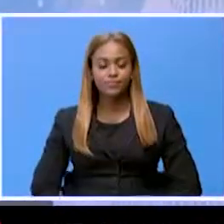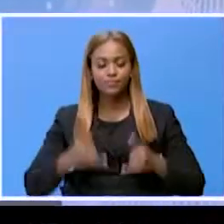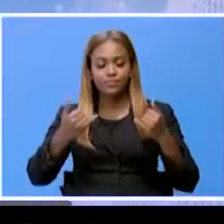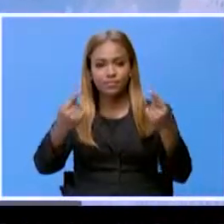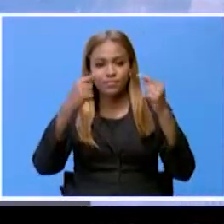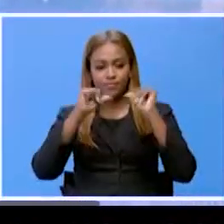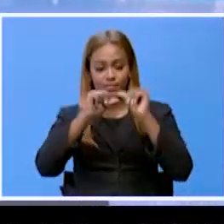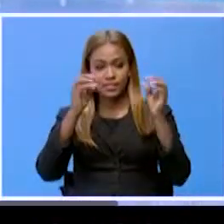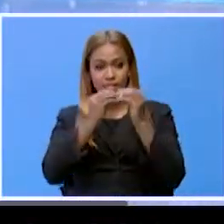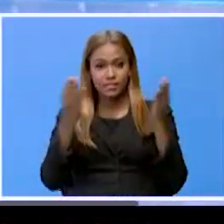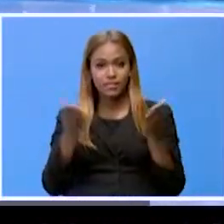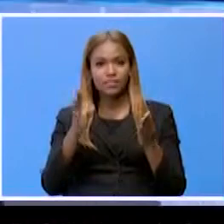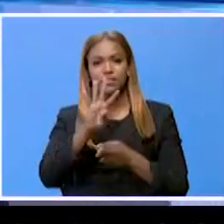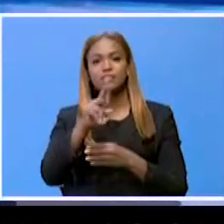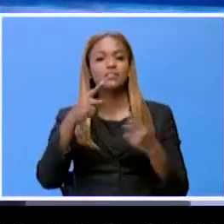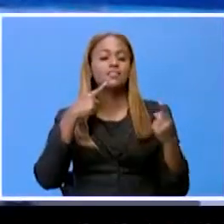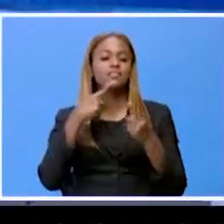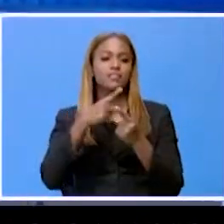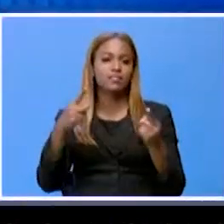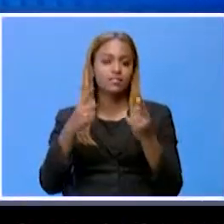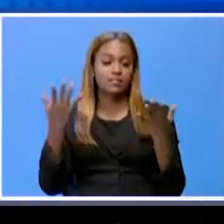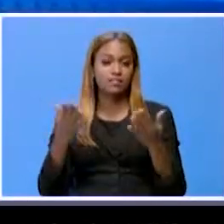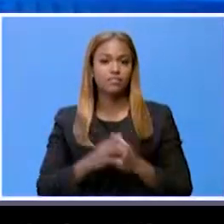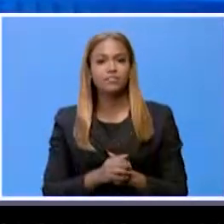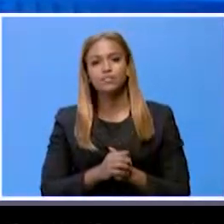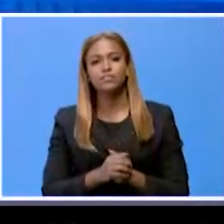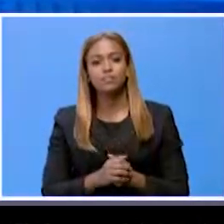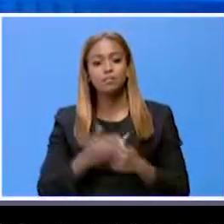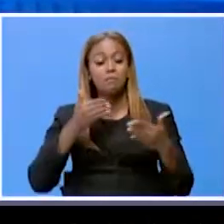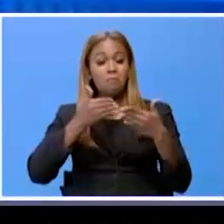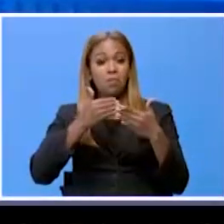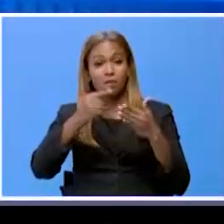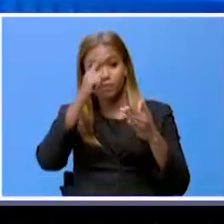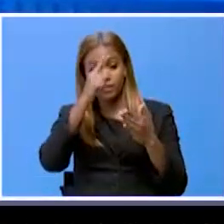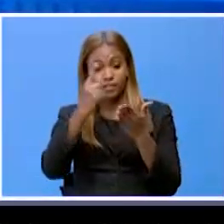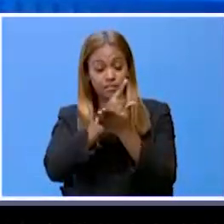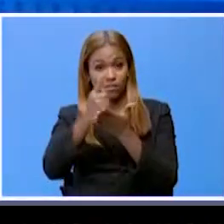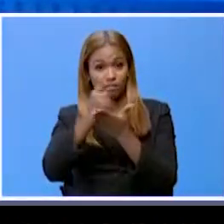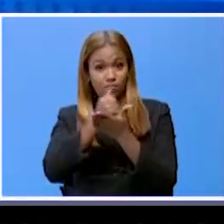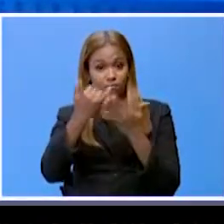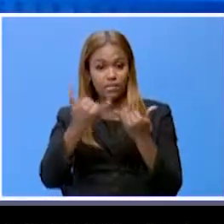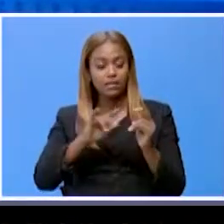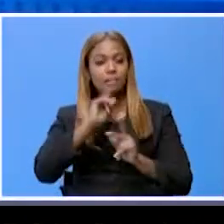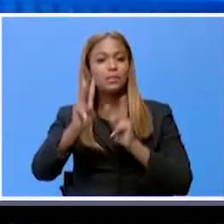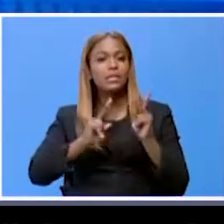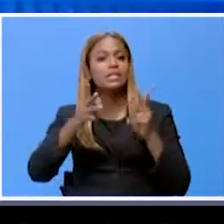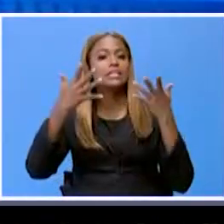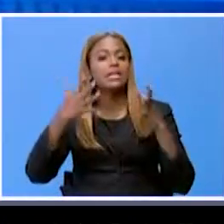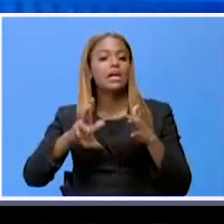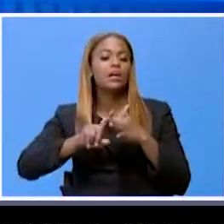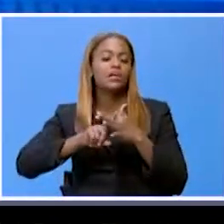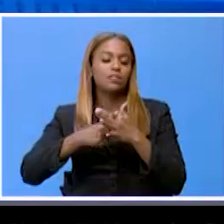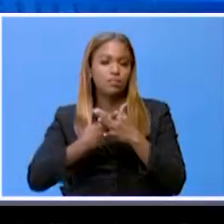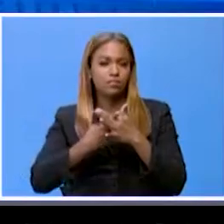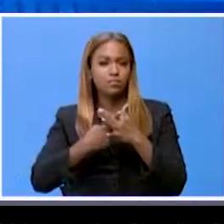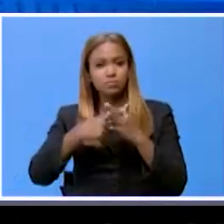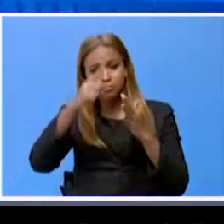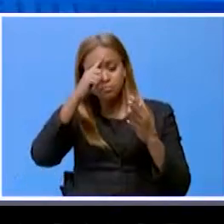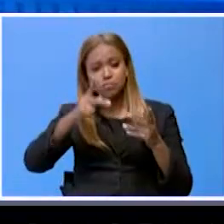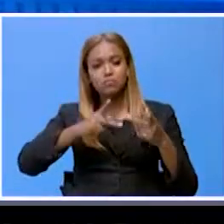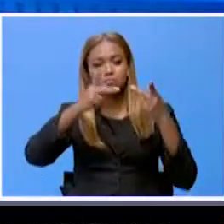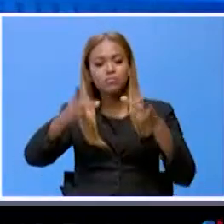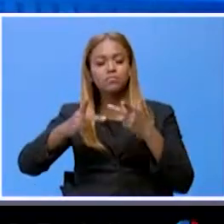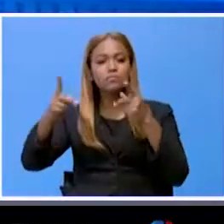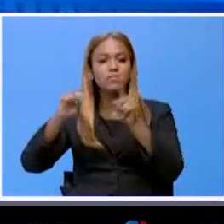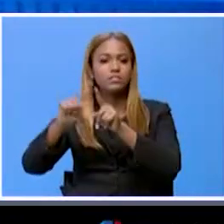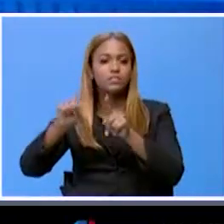Estamos de regreso con más aquí en 4RD Noticias. Señores, en la víspera del feriado de Semana Santa, las personas ya comienzan a trasladarse